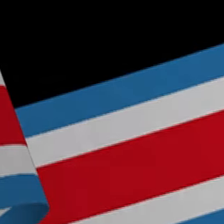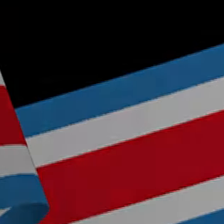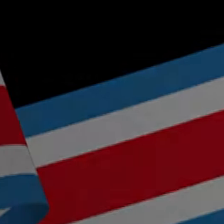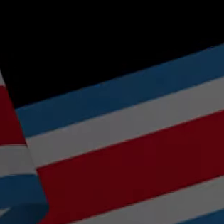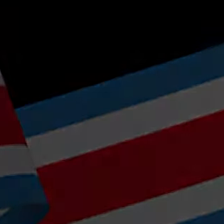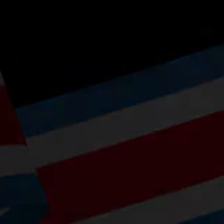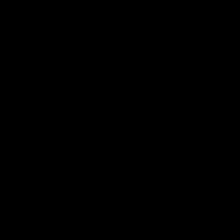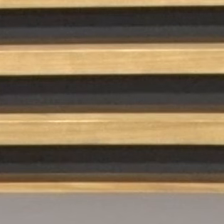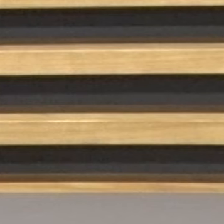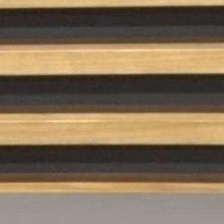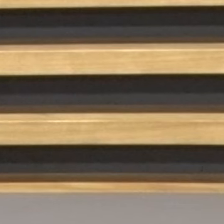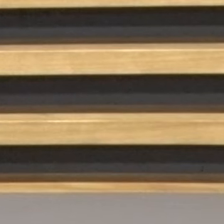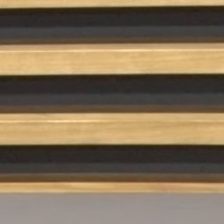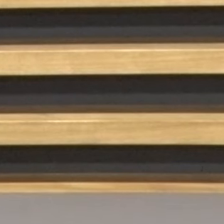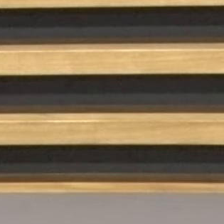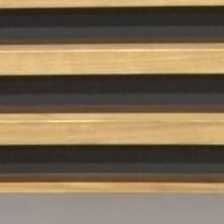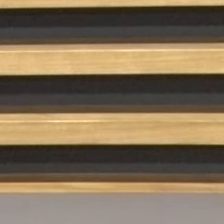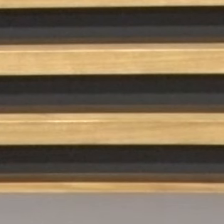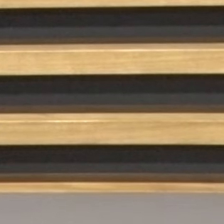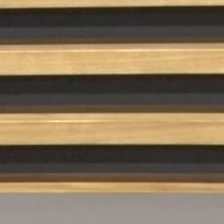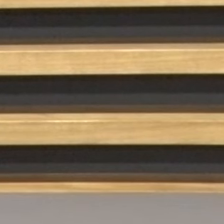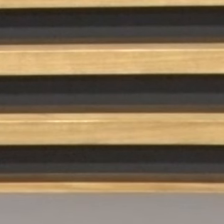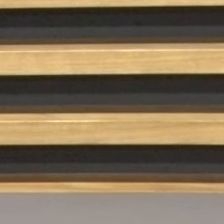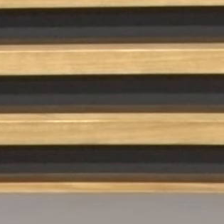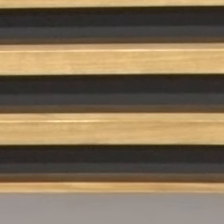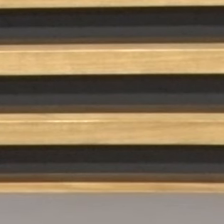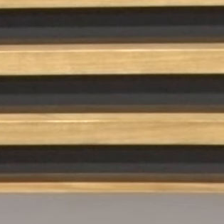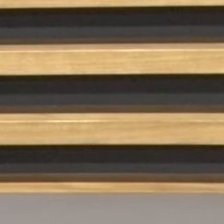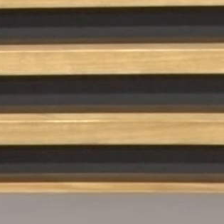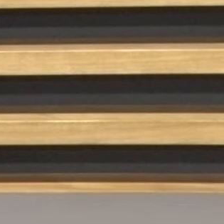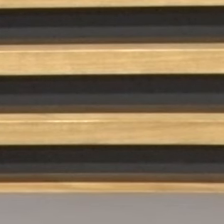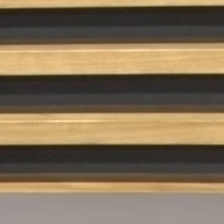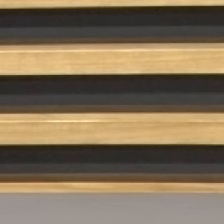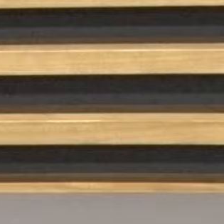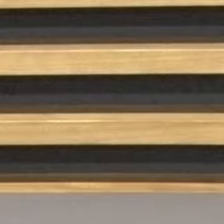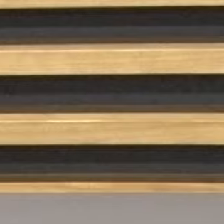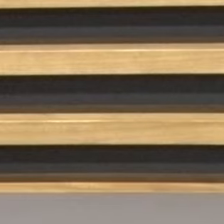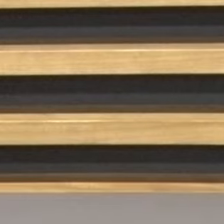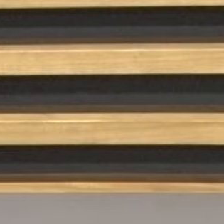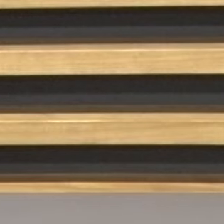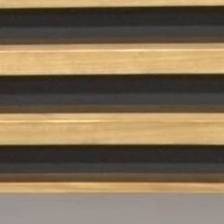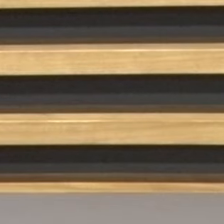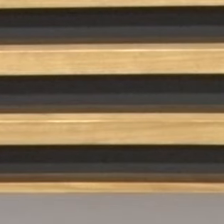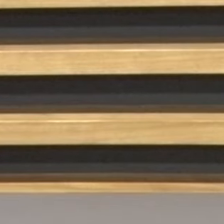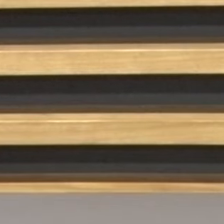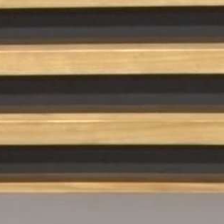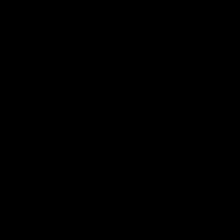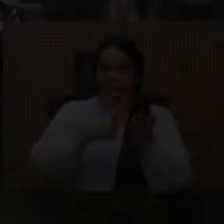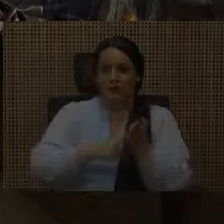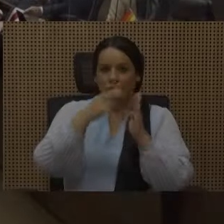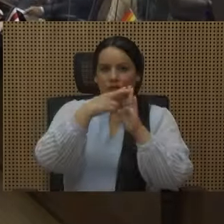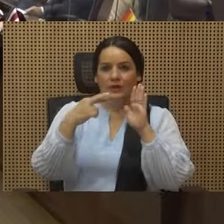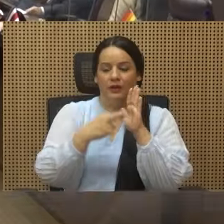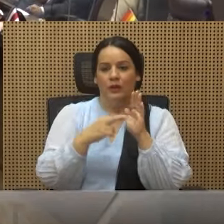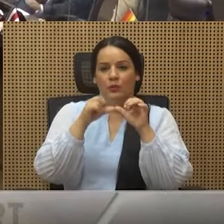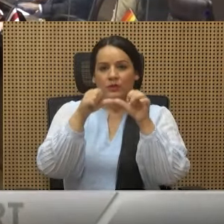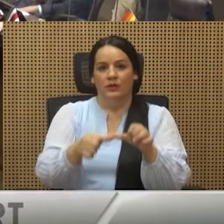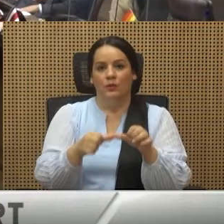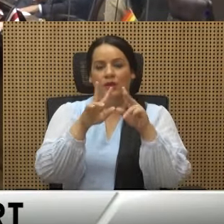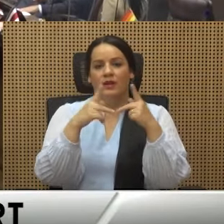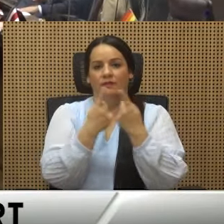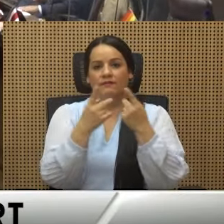final piden al ministerio público harer investigación ante posible manipulación en contratación del sinar con el apoyo de